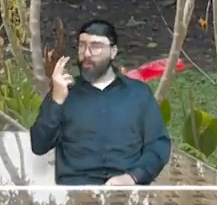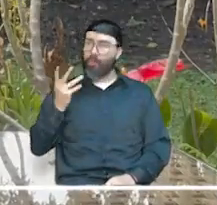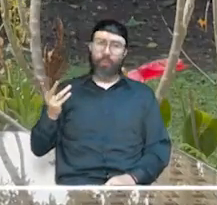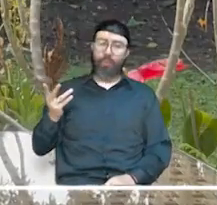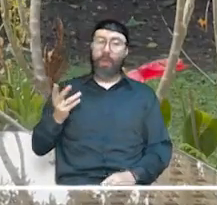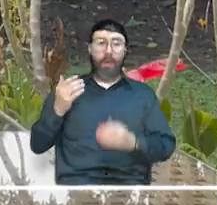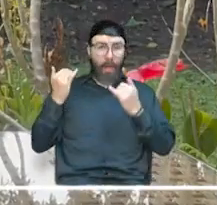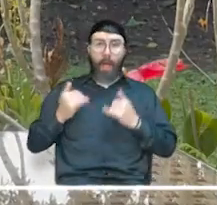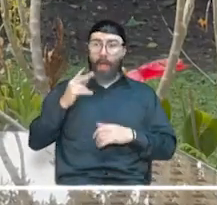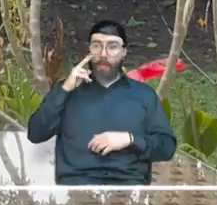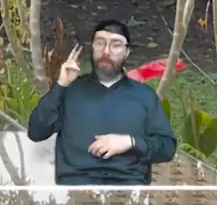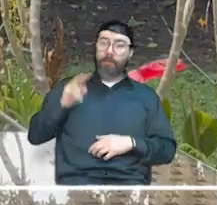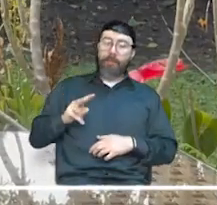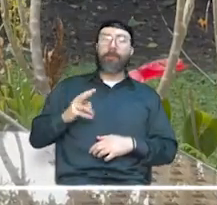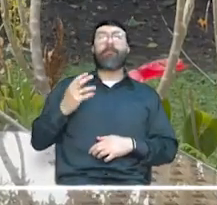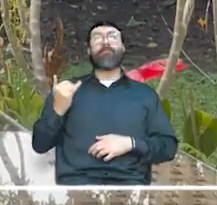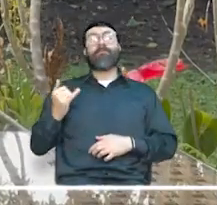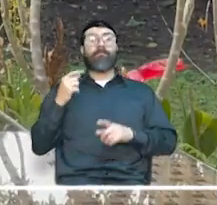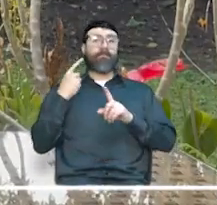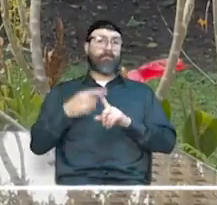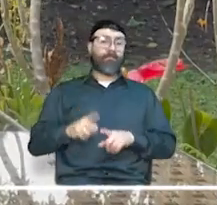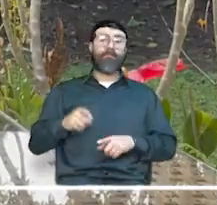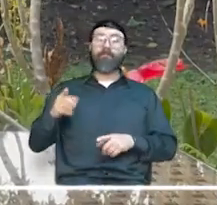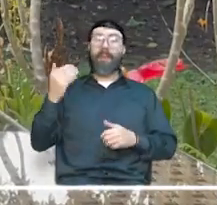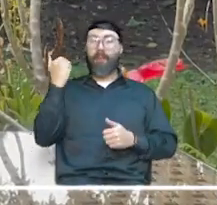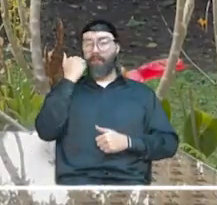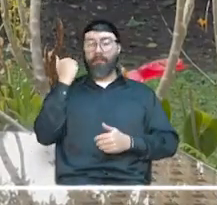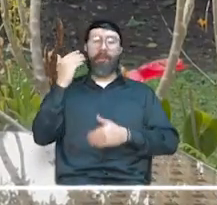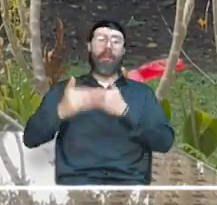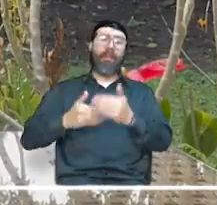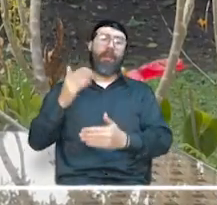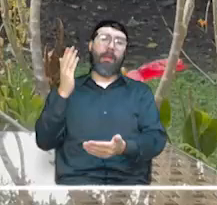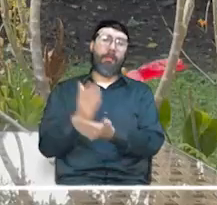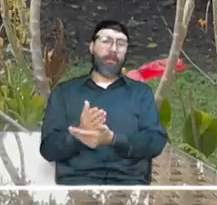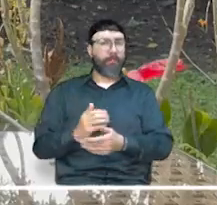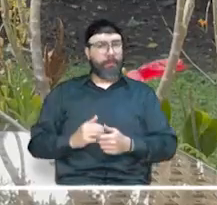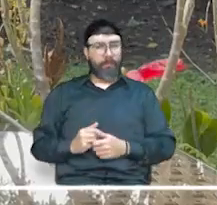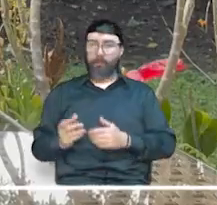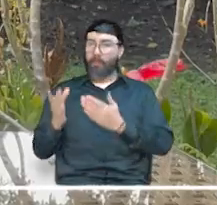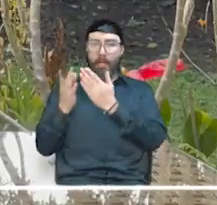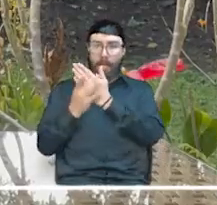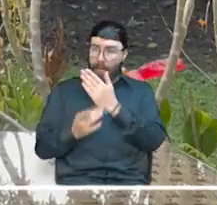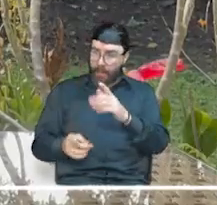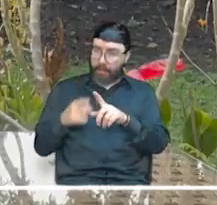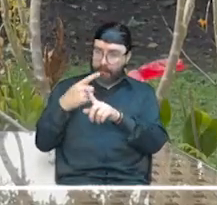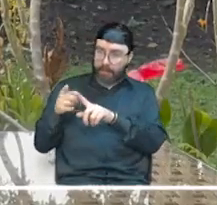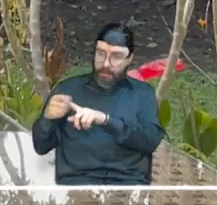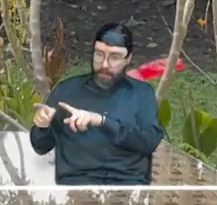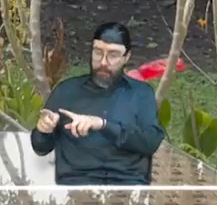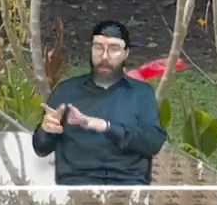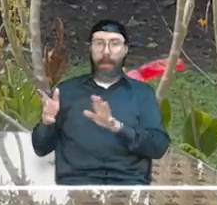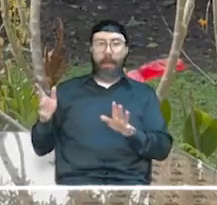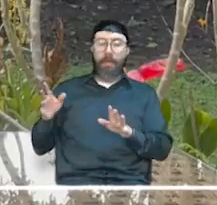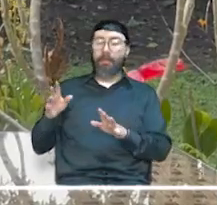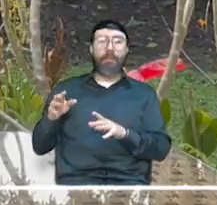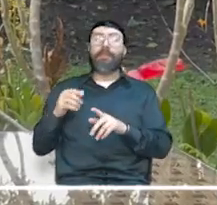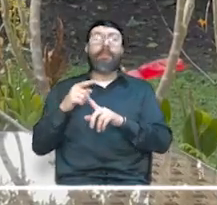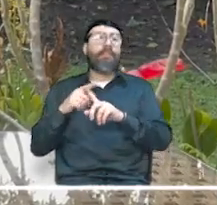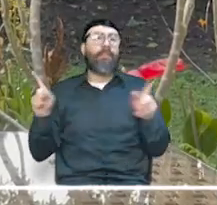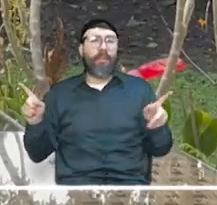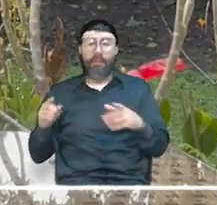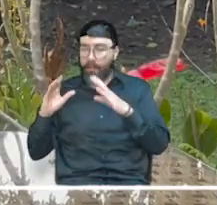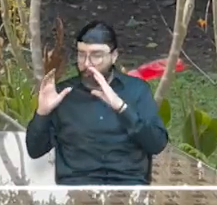ver que los han llevado a la enfermedad. Las grasas son uno de ellos. Es muy diferente